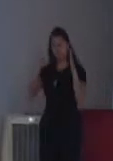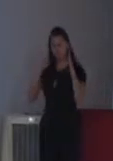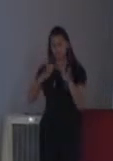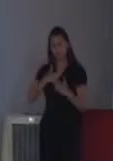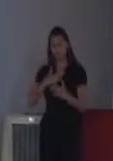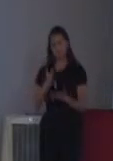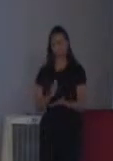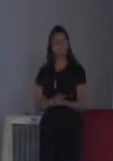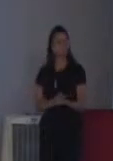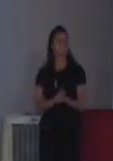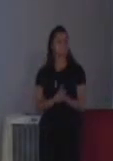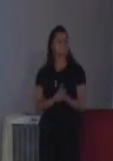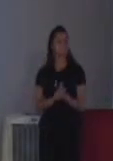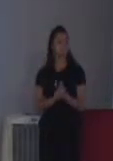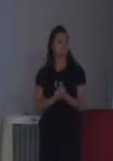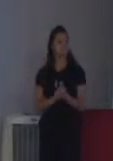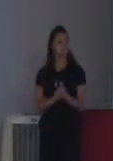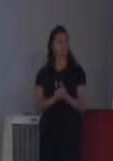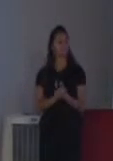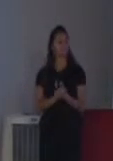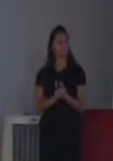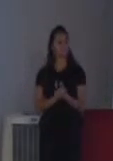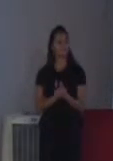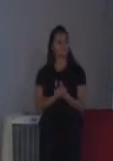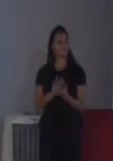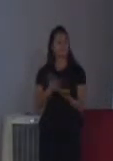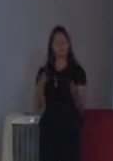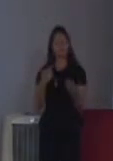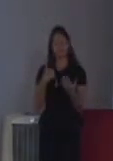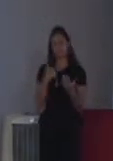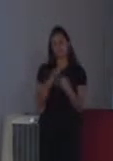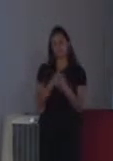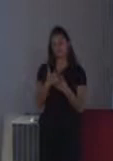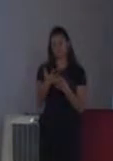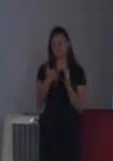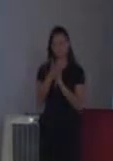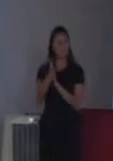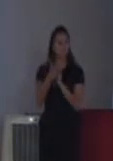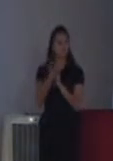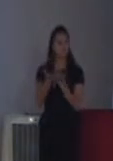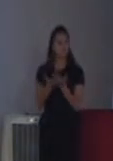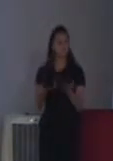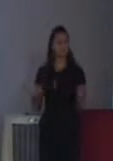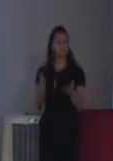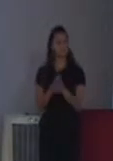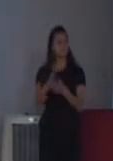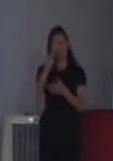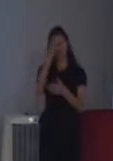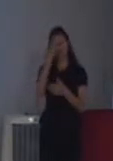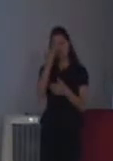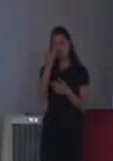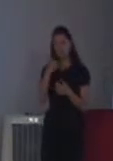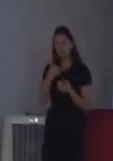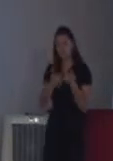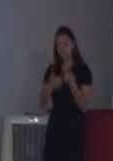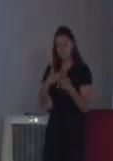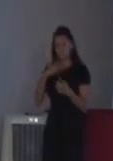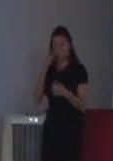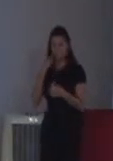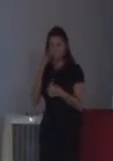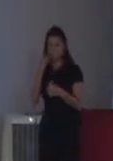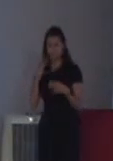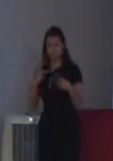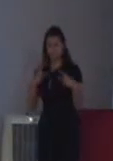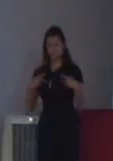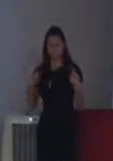escucharme en lo que, pues, yo, digamos, les contaría un poco como qué es, cuál, digamos, ha sido mi experiencia de vida en términos de